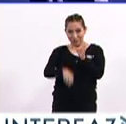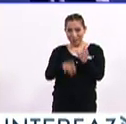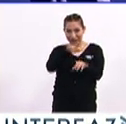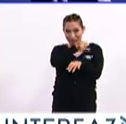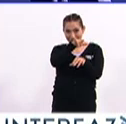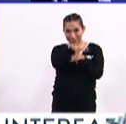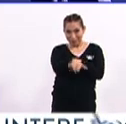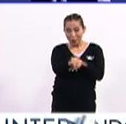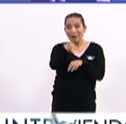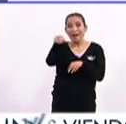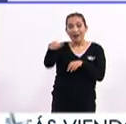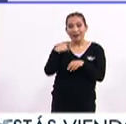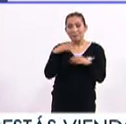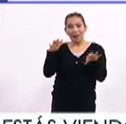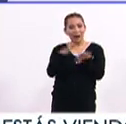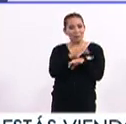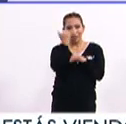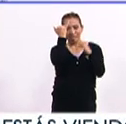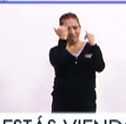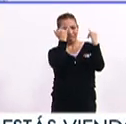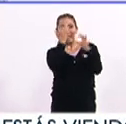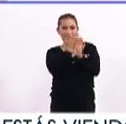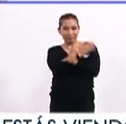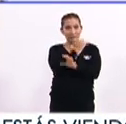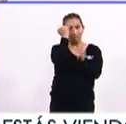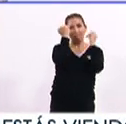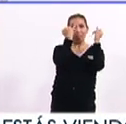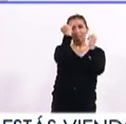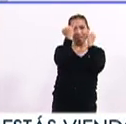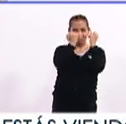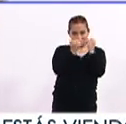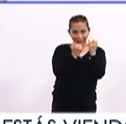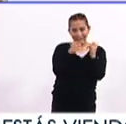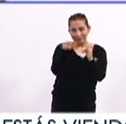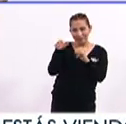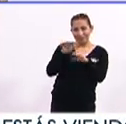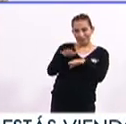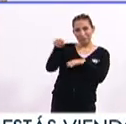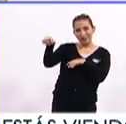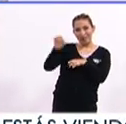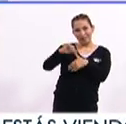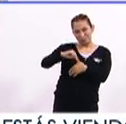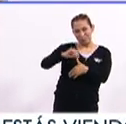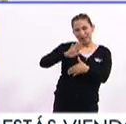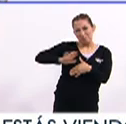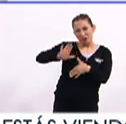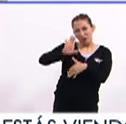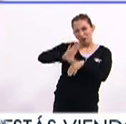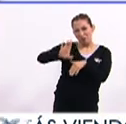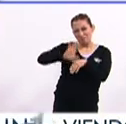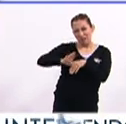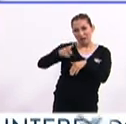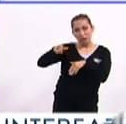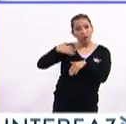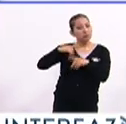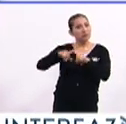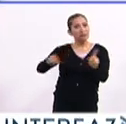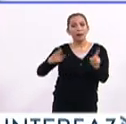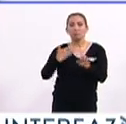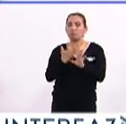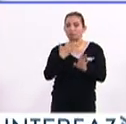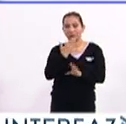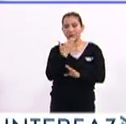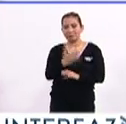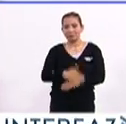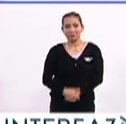avión y cambian muchos estereotipos que uno a veces forma sobre Sudamérica, sobre Colombia en general. Fue muy